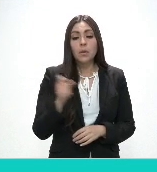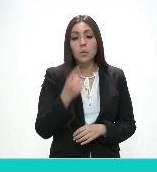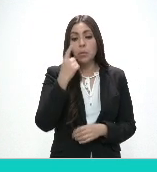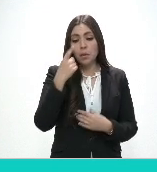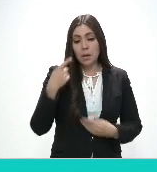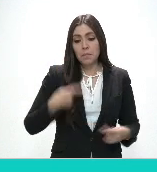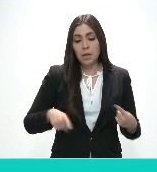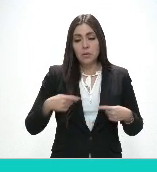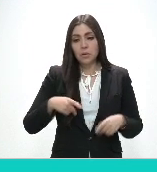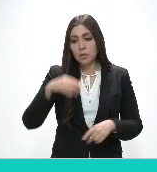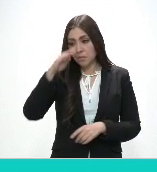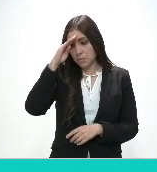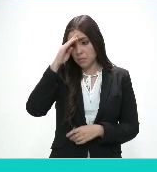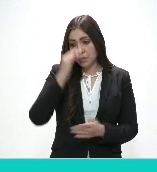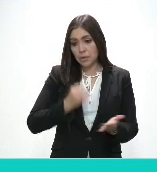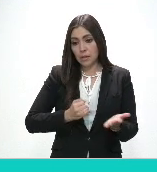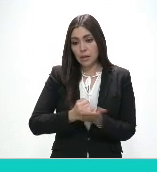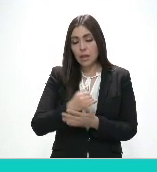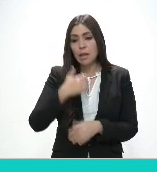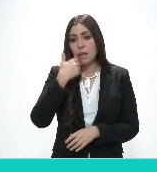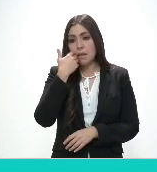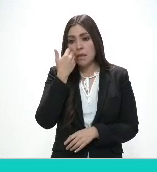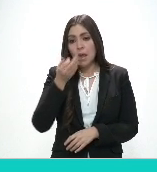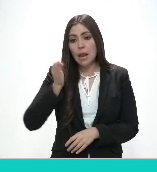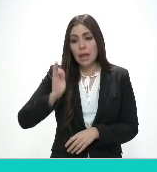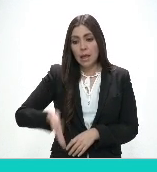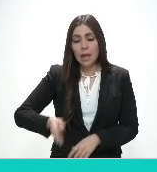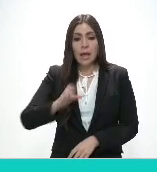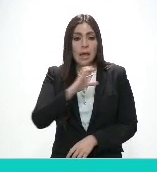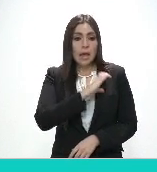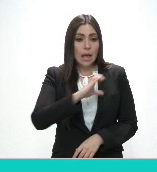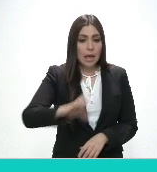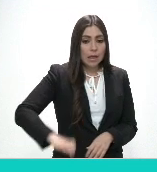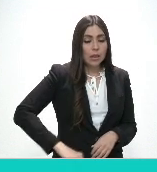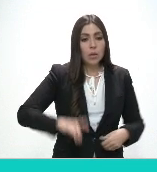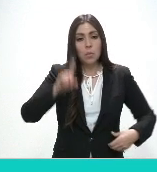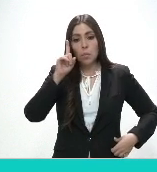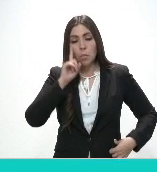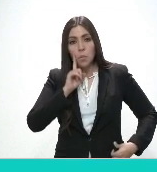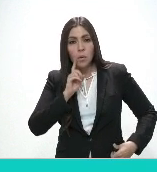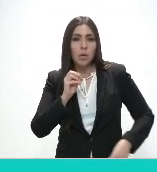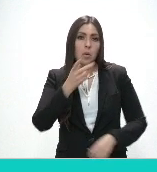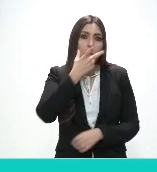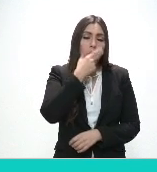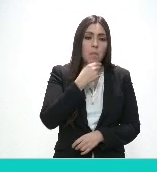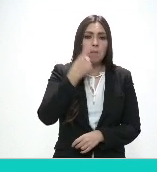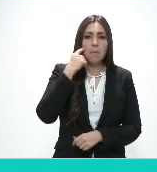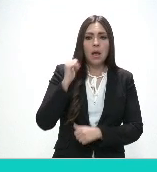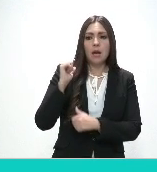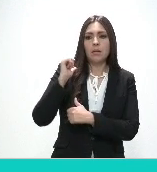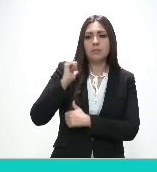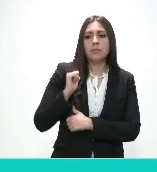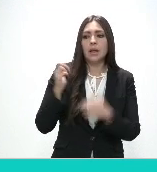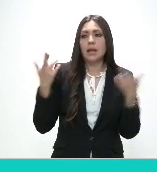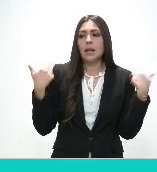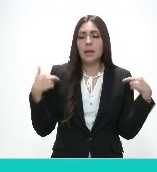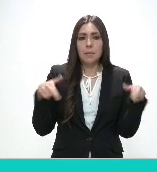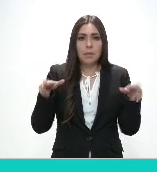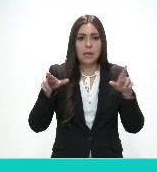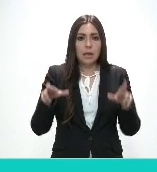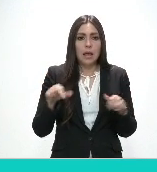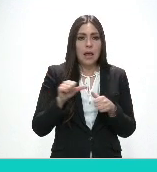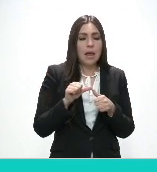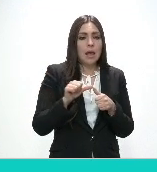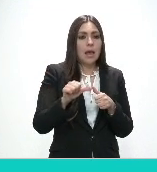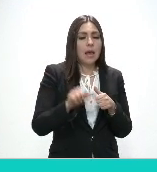decide ser candidato o candidata a un cargo público y sobre todo para representar a un grupo